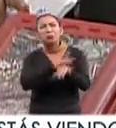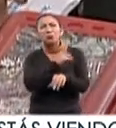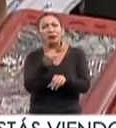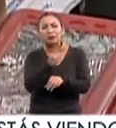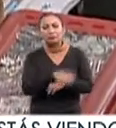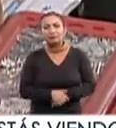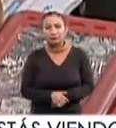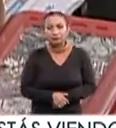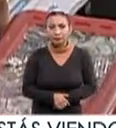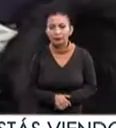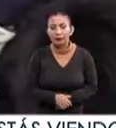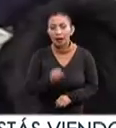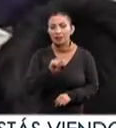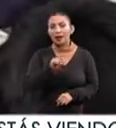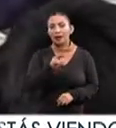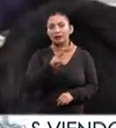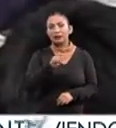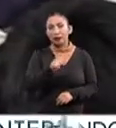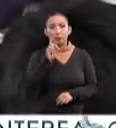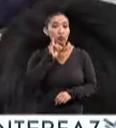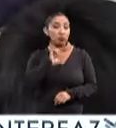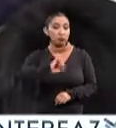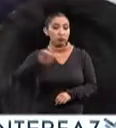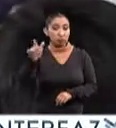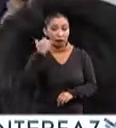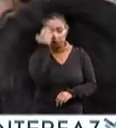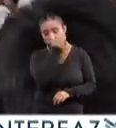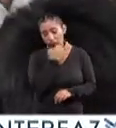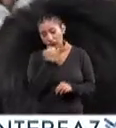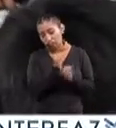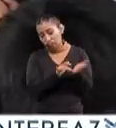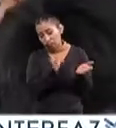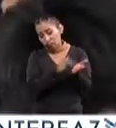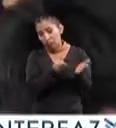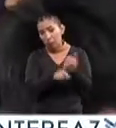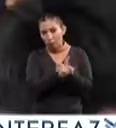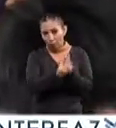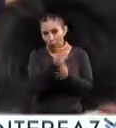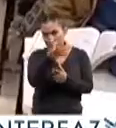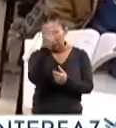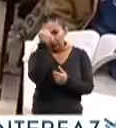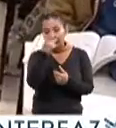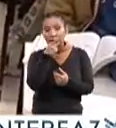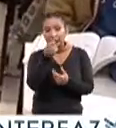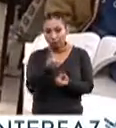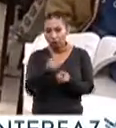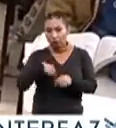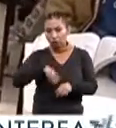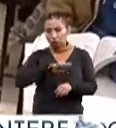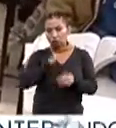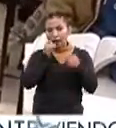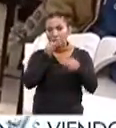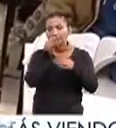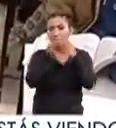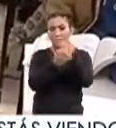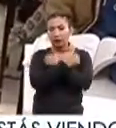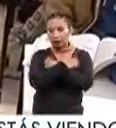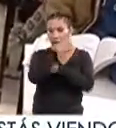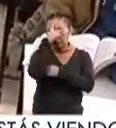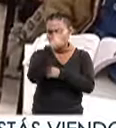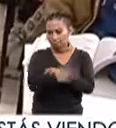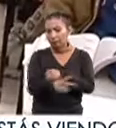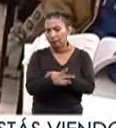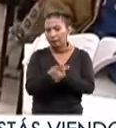condición? Sandra Schaffer, especialista en diagnóstico en problemas de aprendizaje, comparte con la Agencia Informativa de